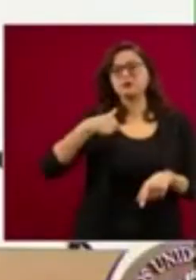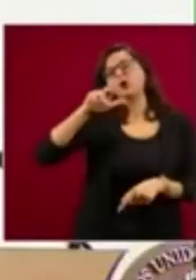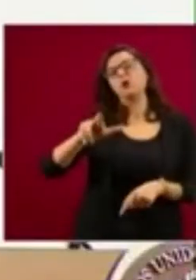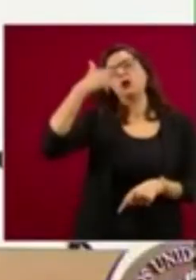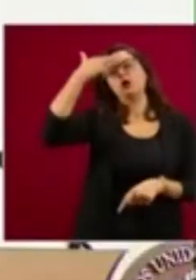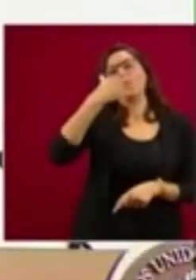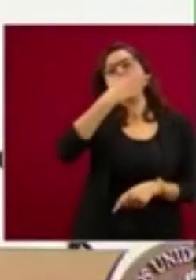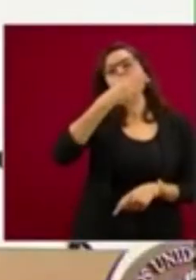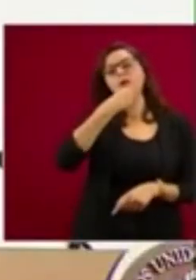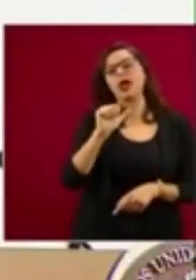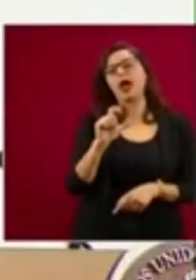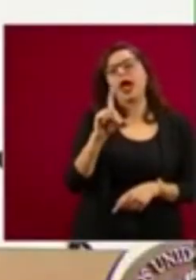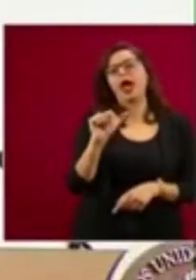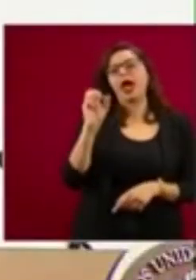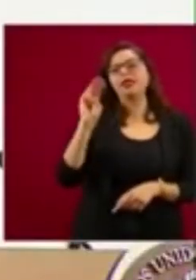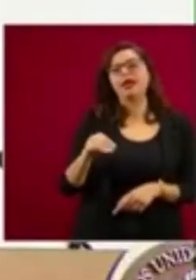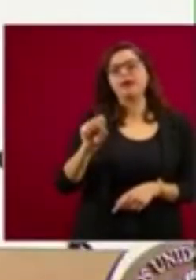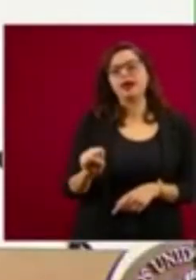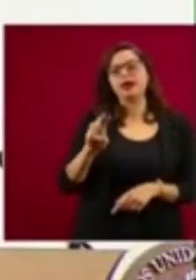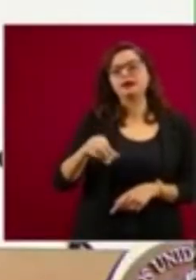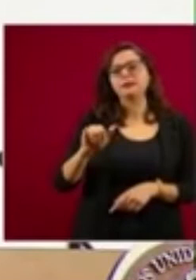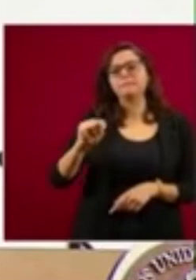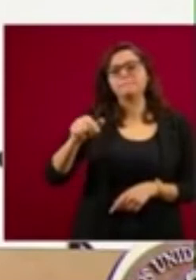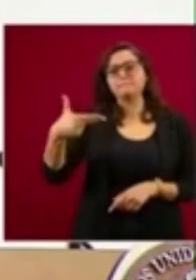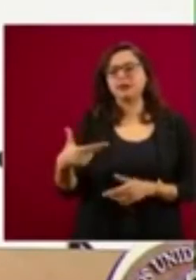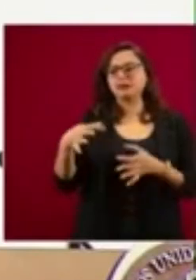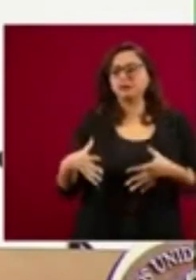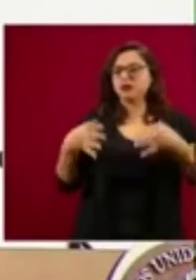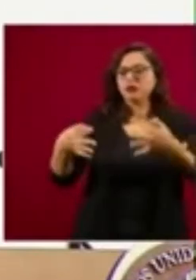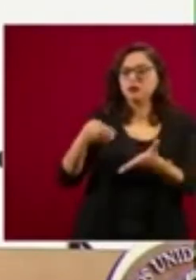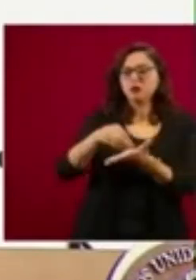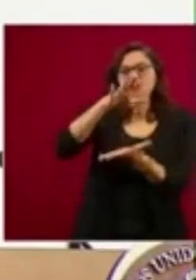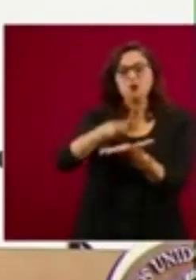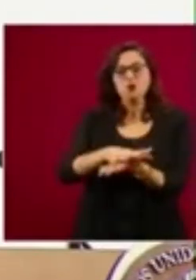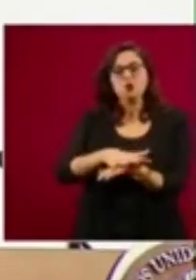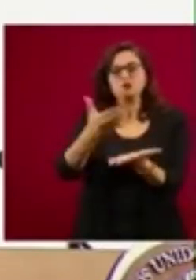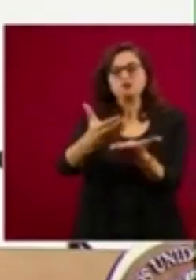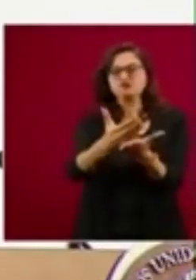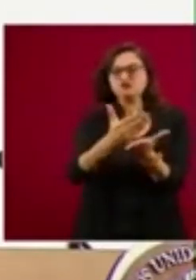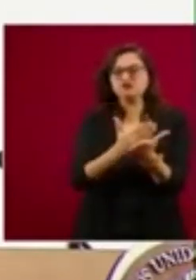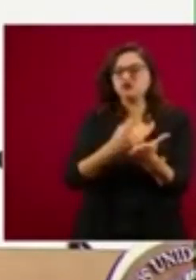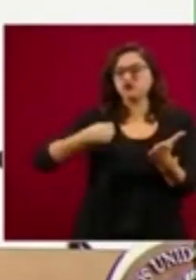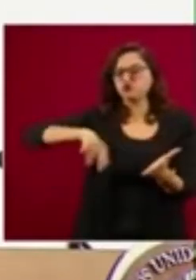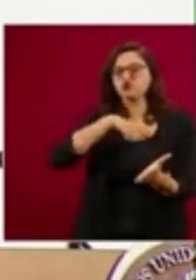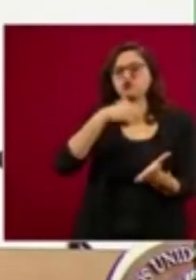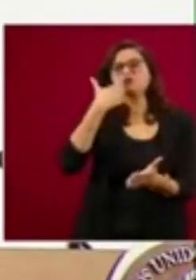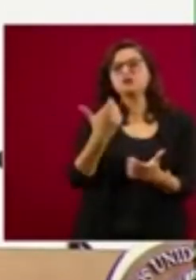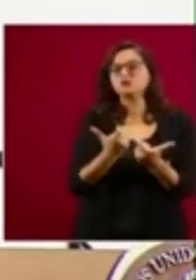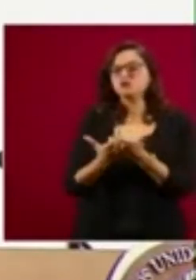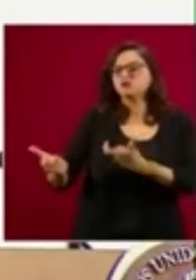¿Cómo se explican ustedes que, pese a lo que nos señala López Obrador, sigue manteniendo niveles de